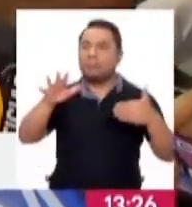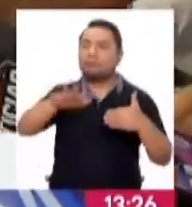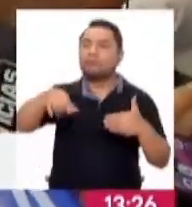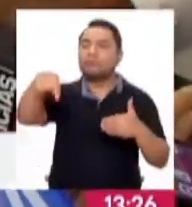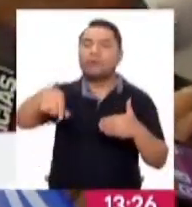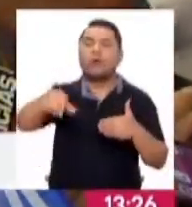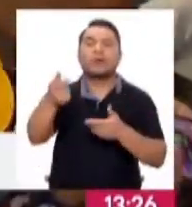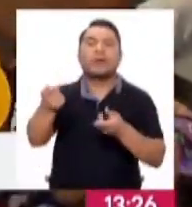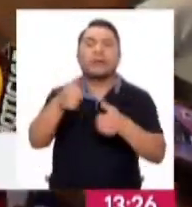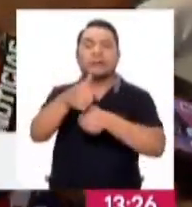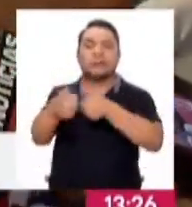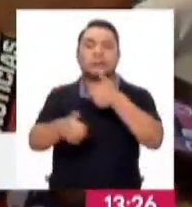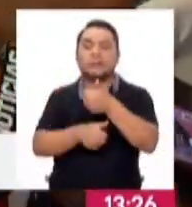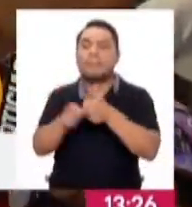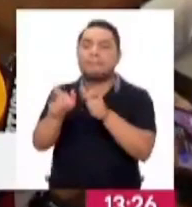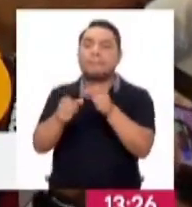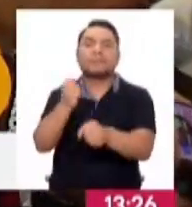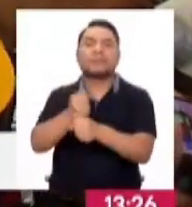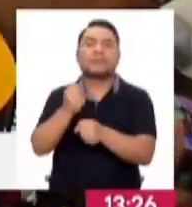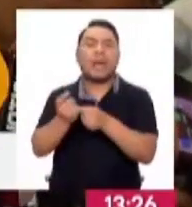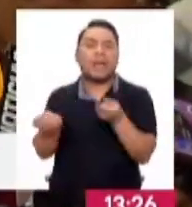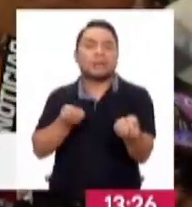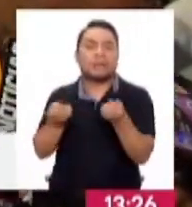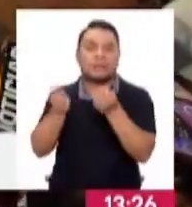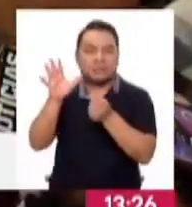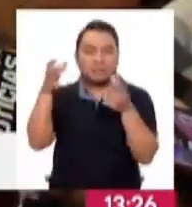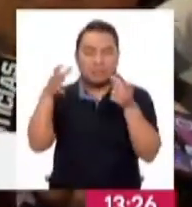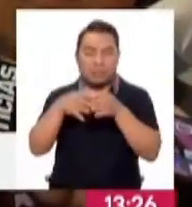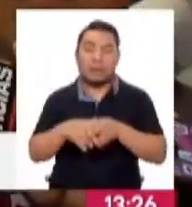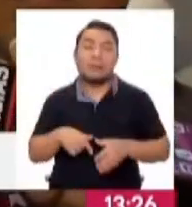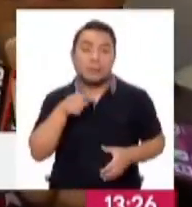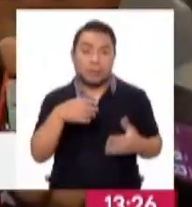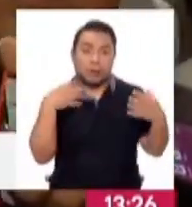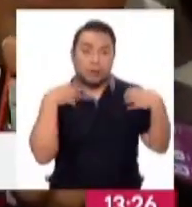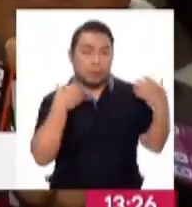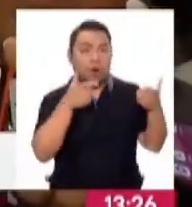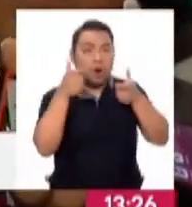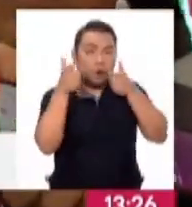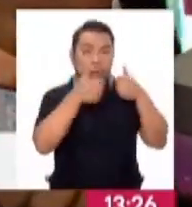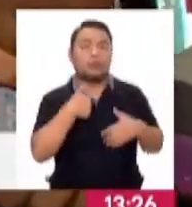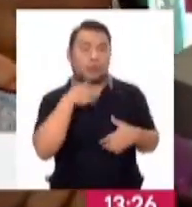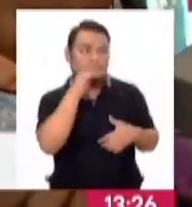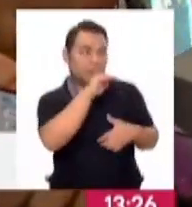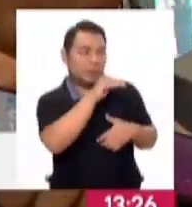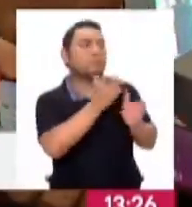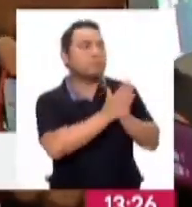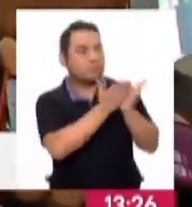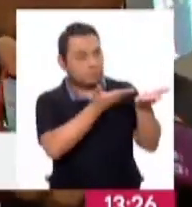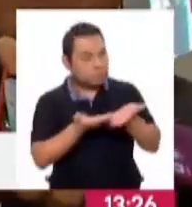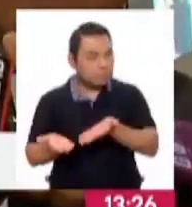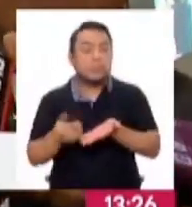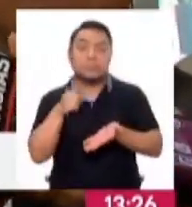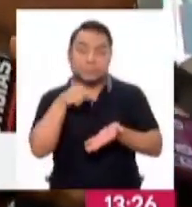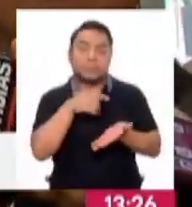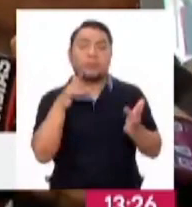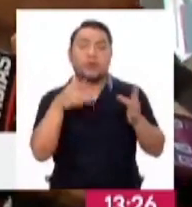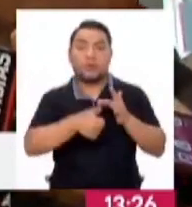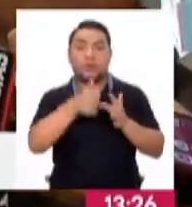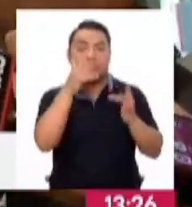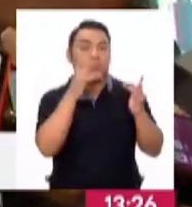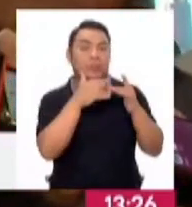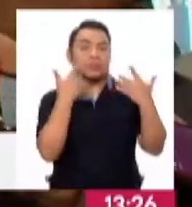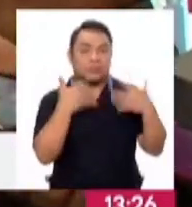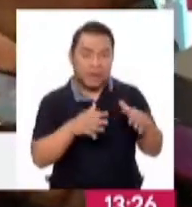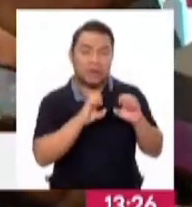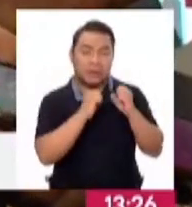la parte administrativa. Solicitar que la Contraloría haga una auditoría, acabo de coordinar con el Contralor, ya está